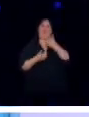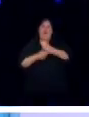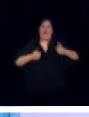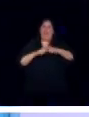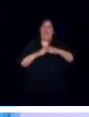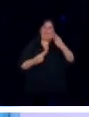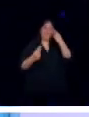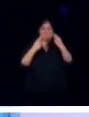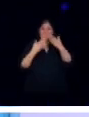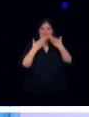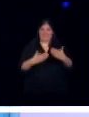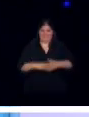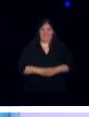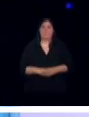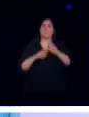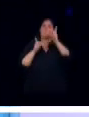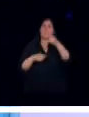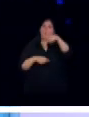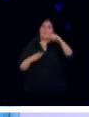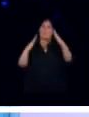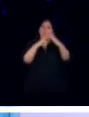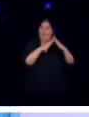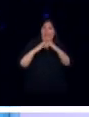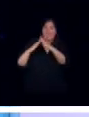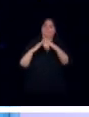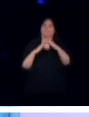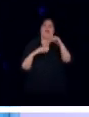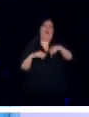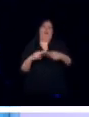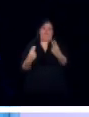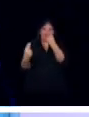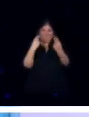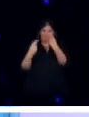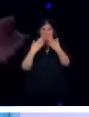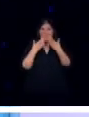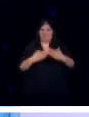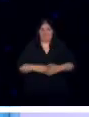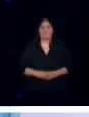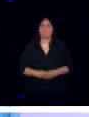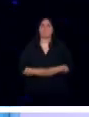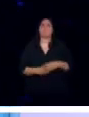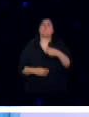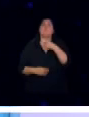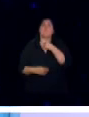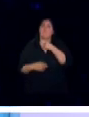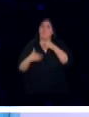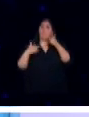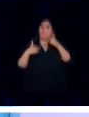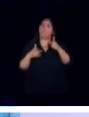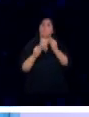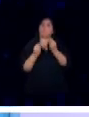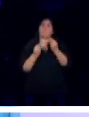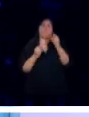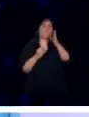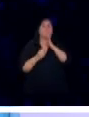propuestas, de lo que es la plataforma, de lo que es la gestión, digo, pertenecer al interior del país. Estamos observando que los principales candidatos de